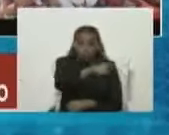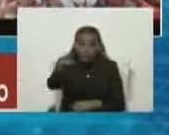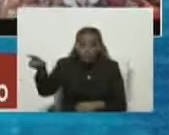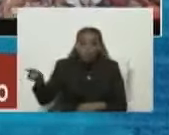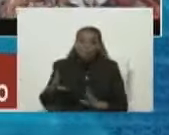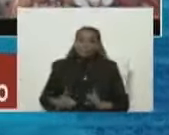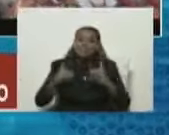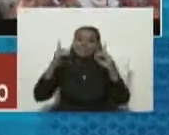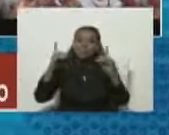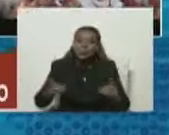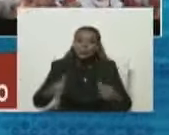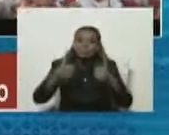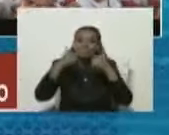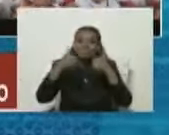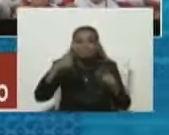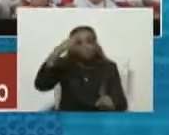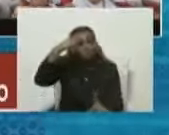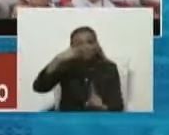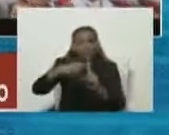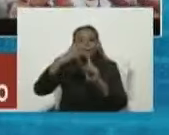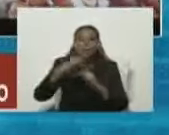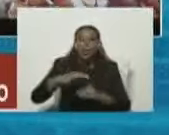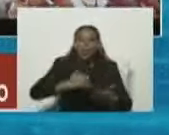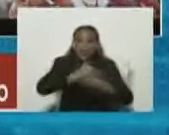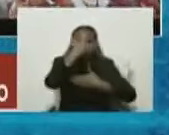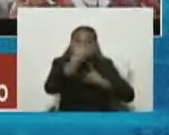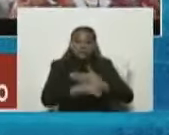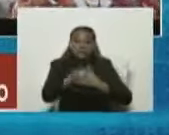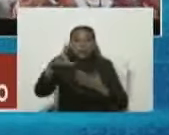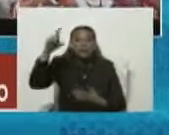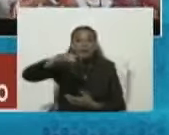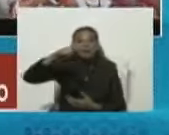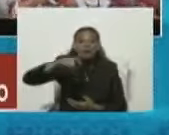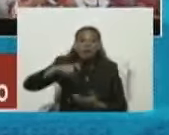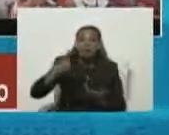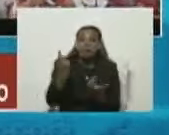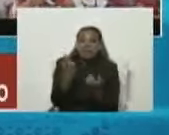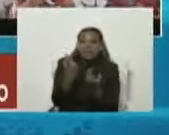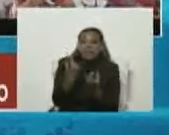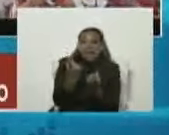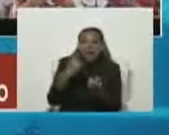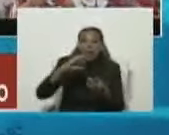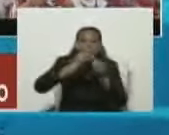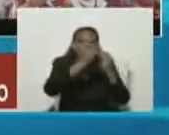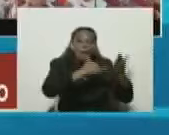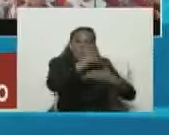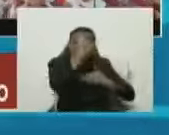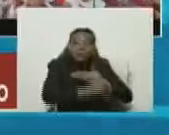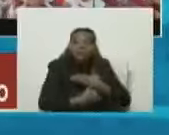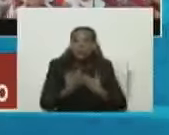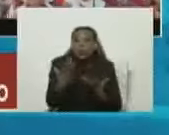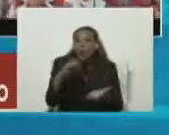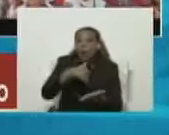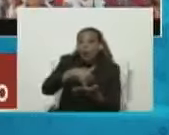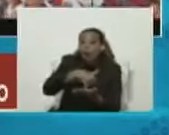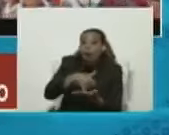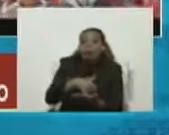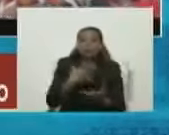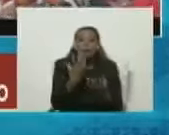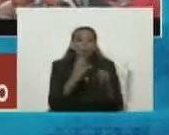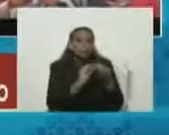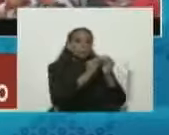tomen decisiones sobre los proyectos y el dinero a ejecutar comunidad por